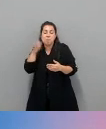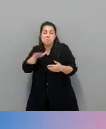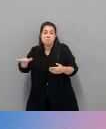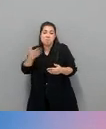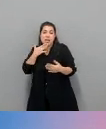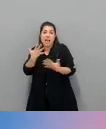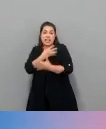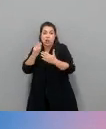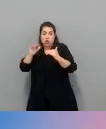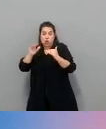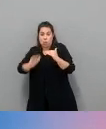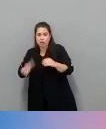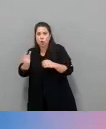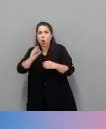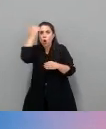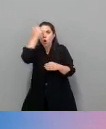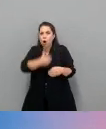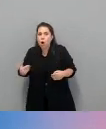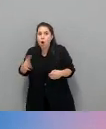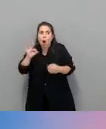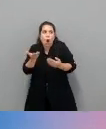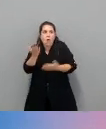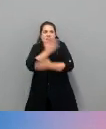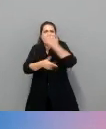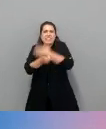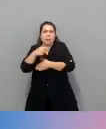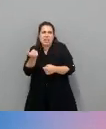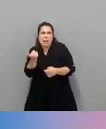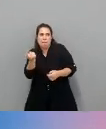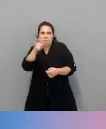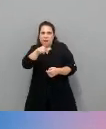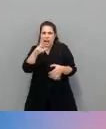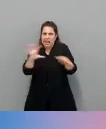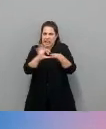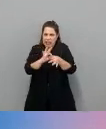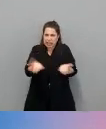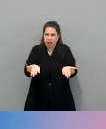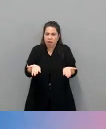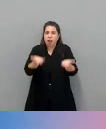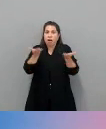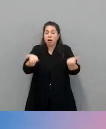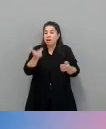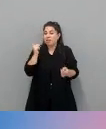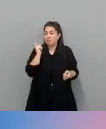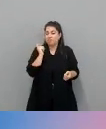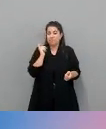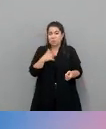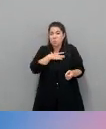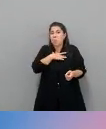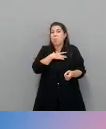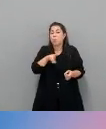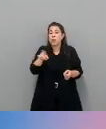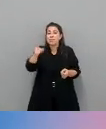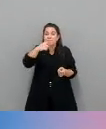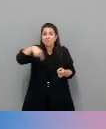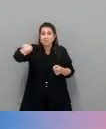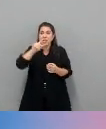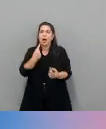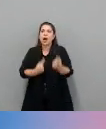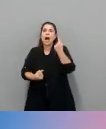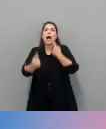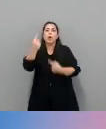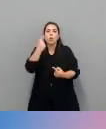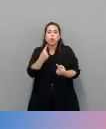parálisis cerebral o discapacidades afines. Y es muy probable que algunos de vosotros y de vosotras